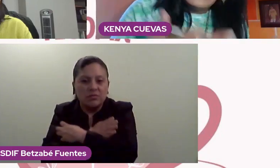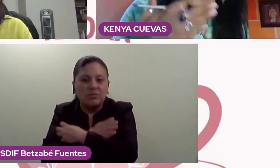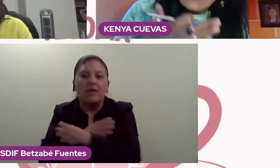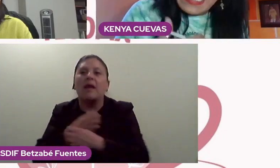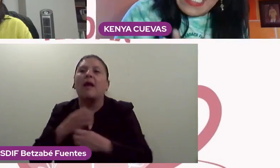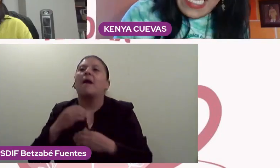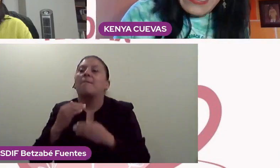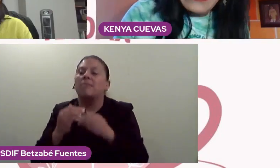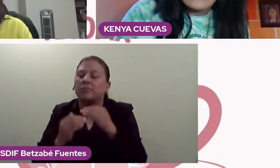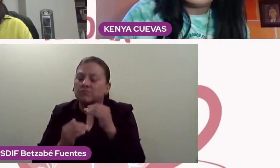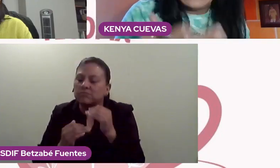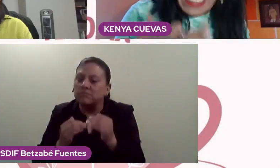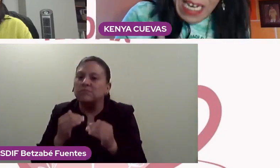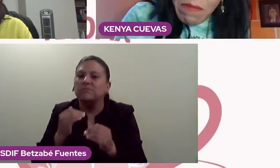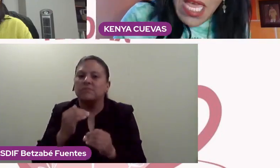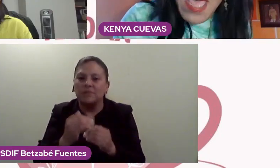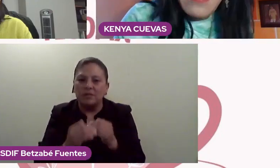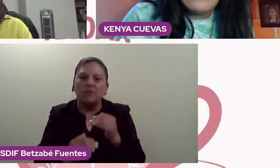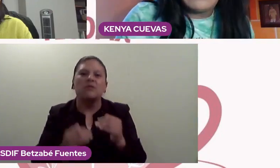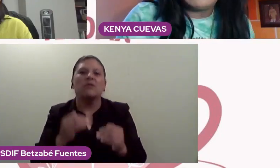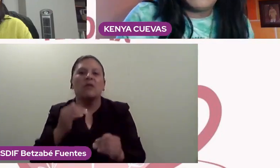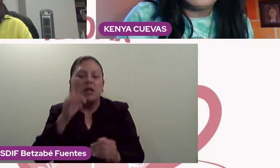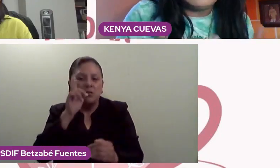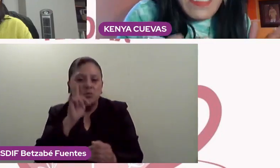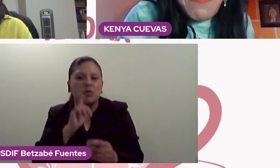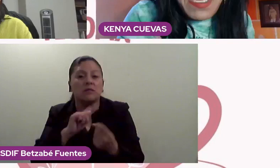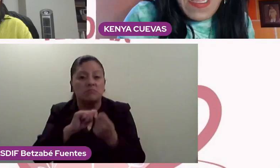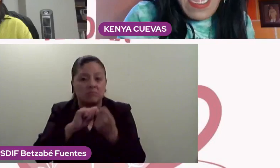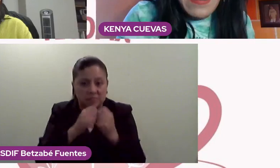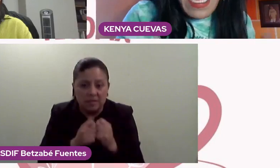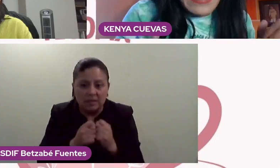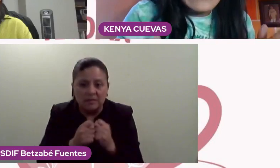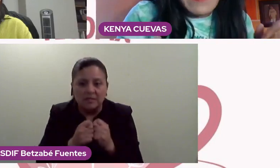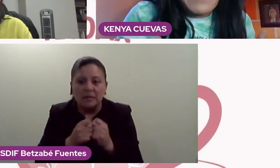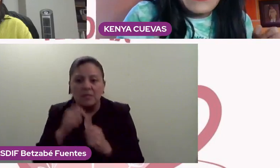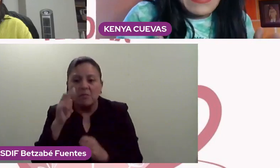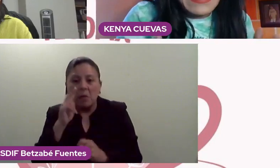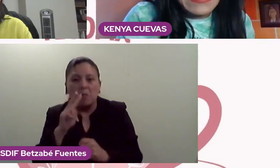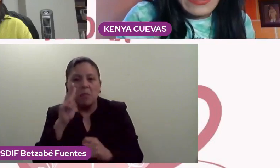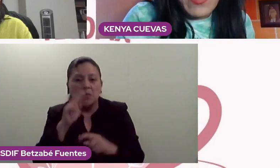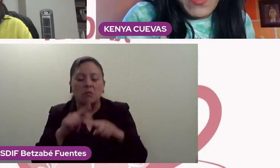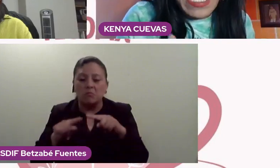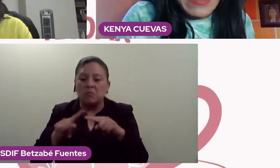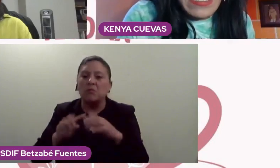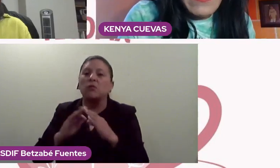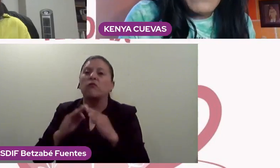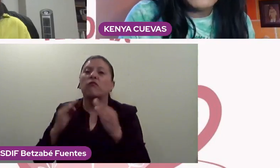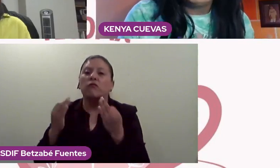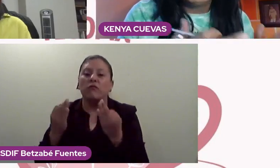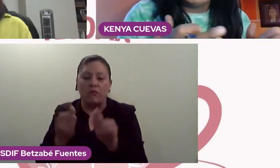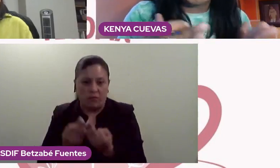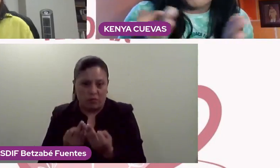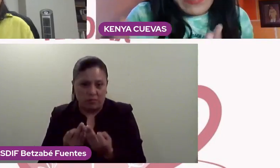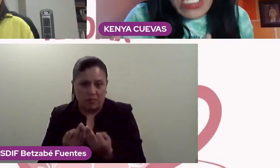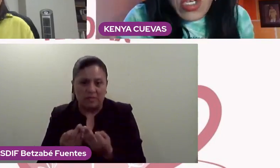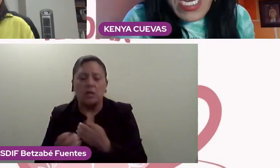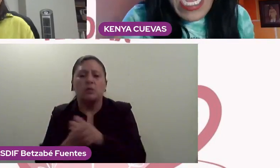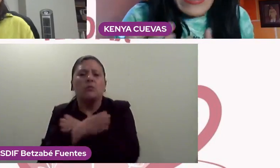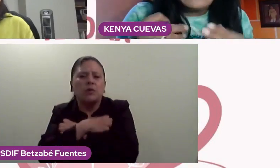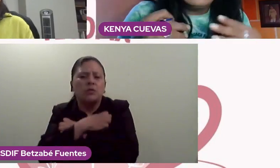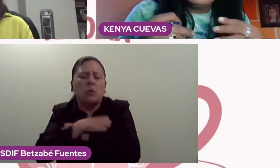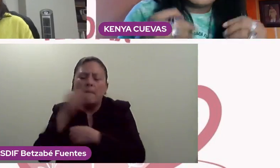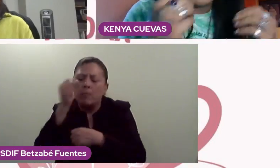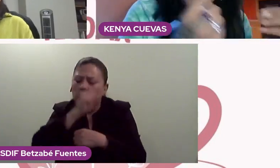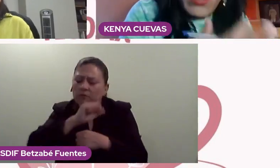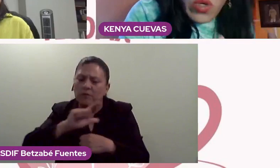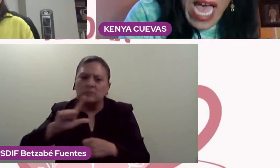creando estrategias, herramientas, ¿no? De vida a través del ejercicio educativo,